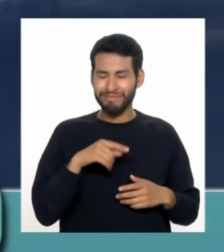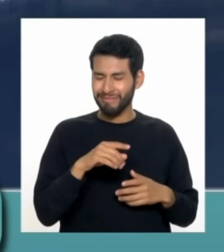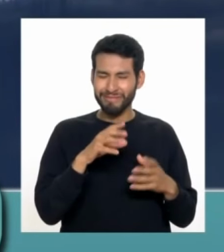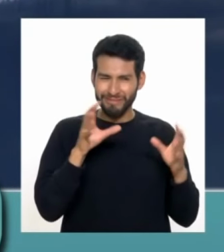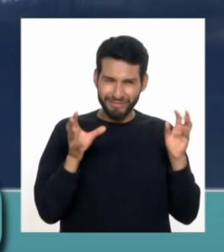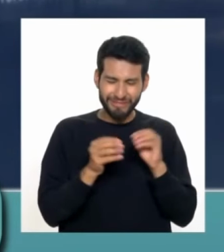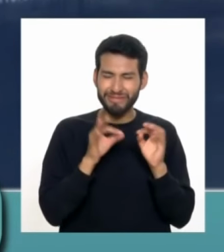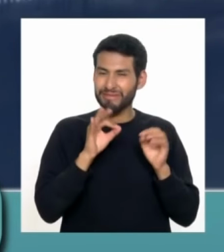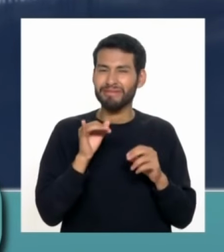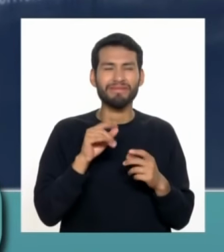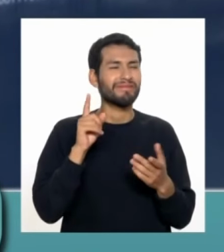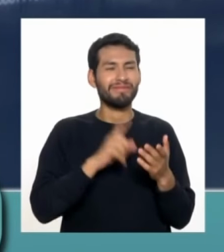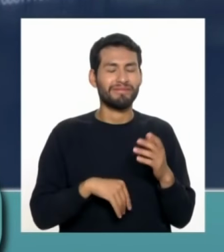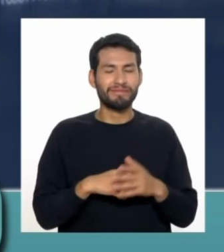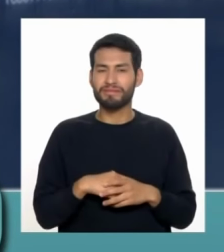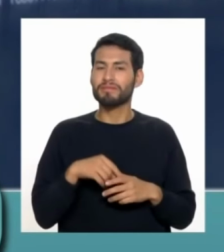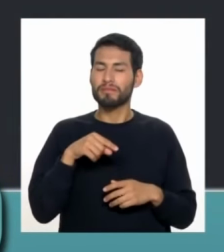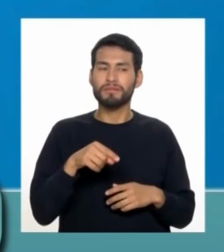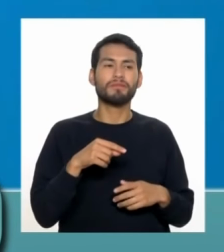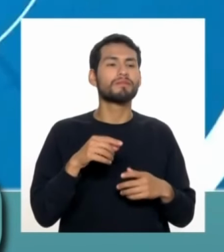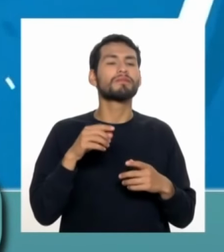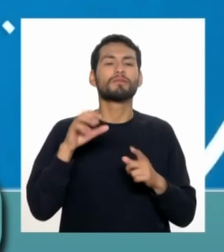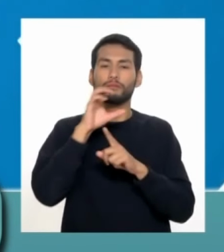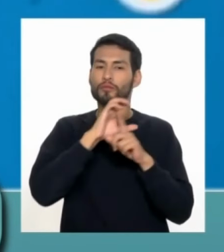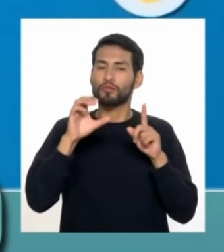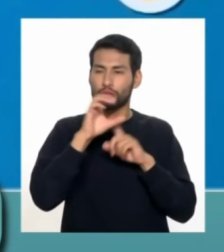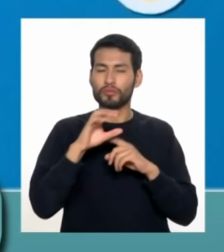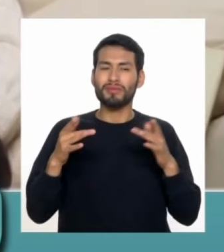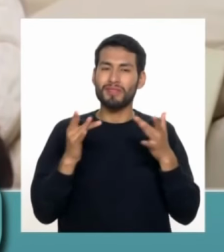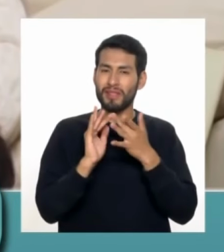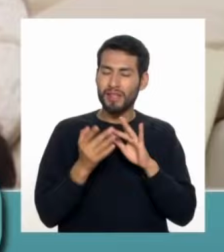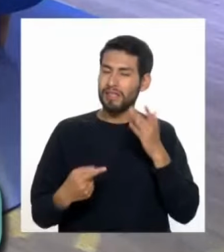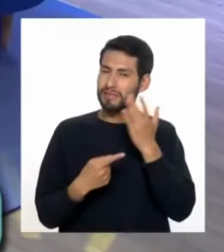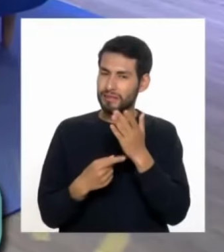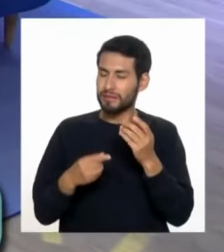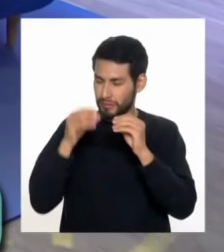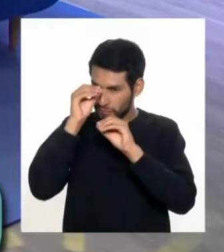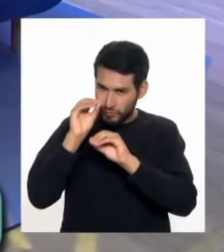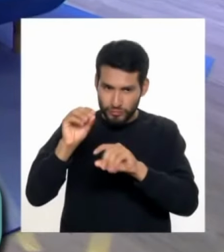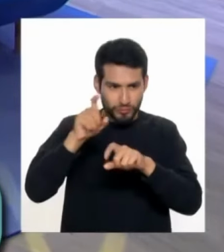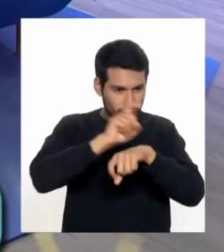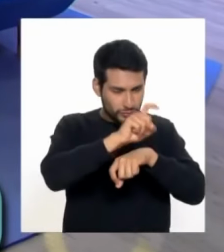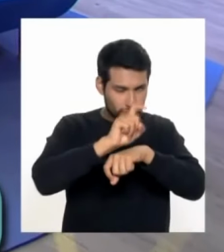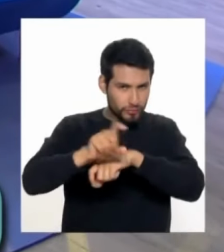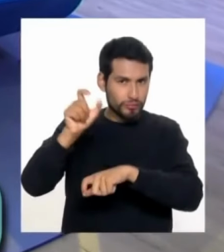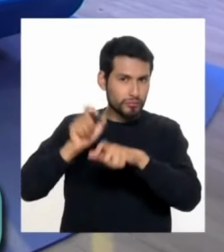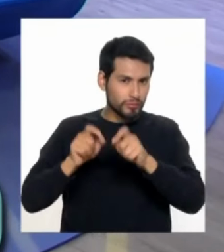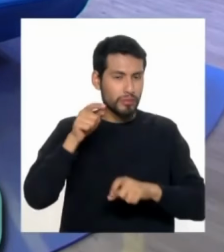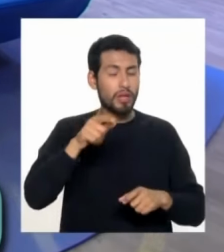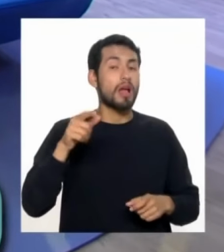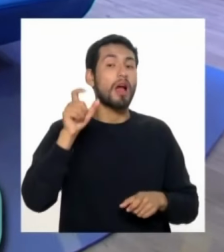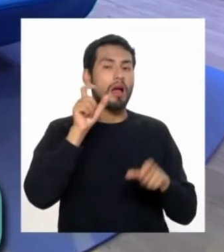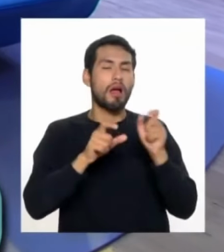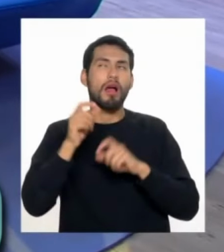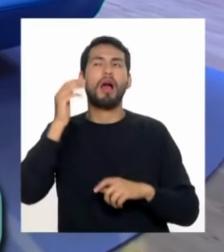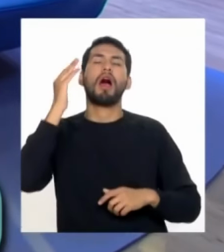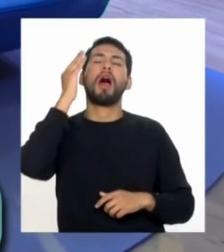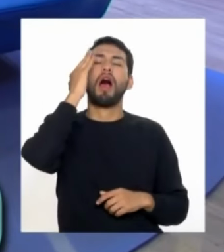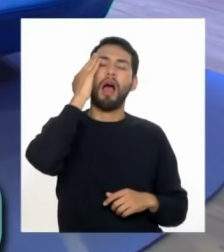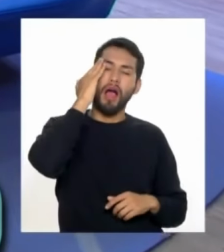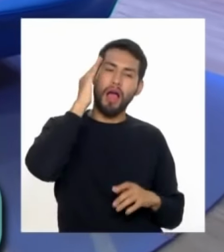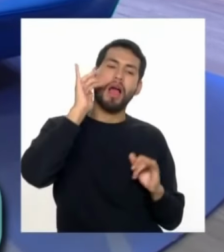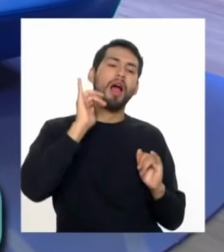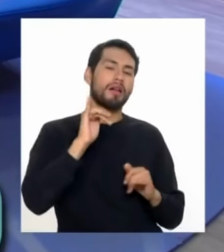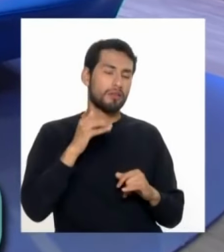¿no? También eso pasa por una cultura digital que hay que inculcar en las personas para que puedan conocerlas y entonces